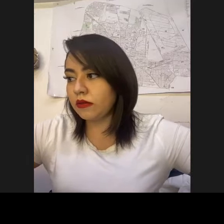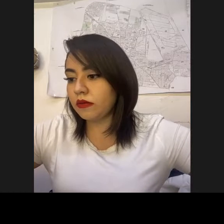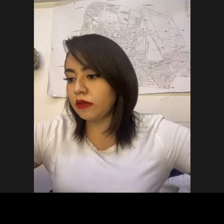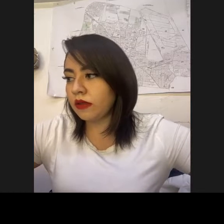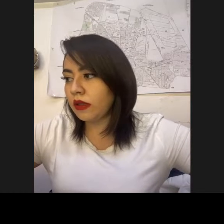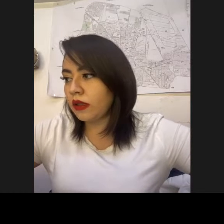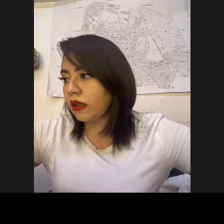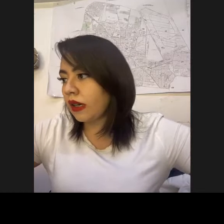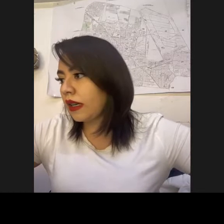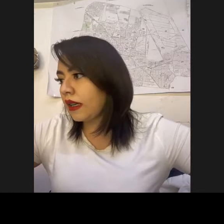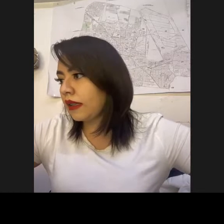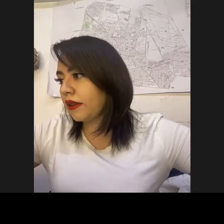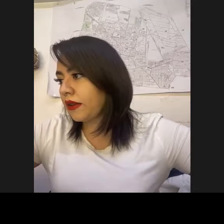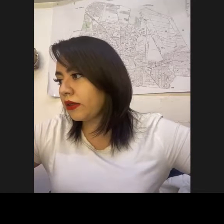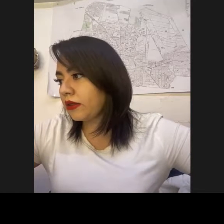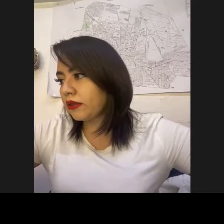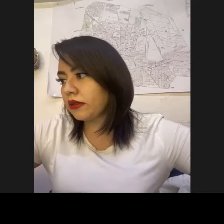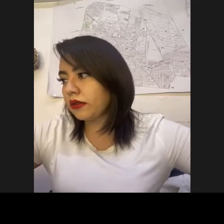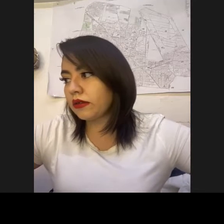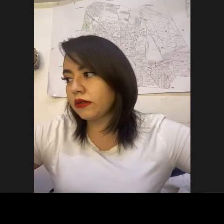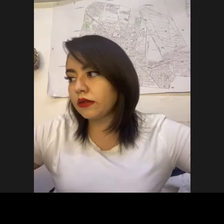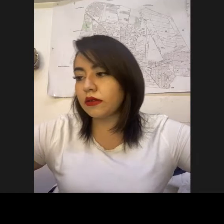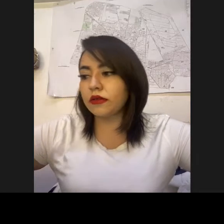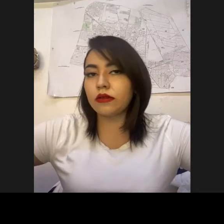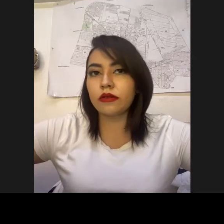Diputado José Manuel Vargas Bernal.